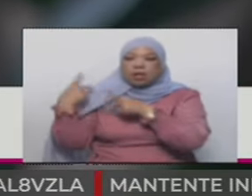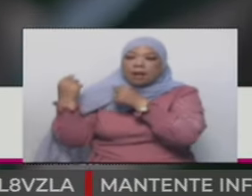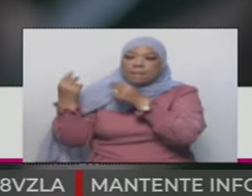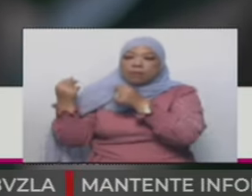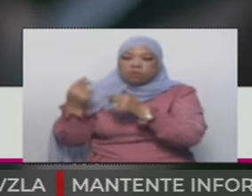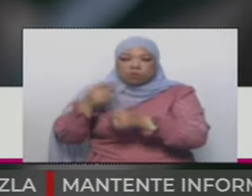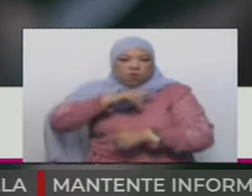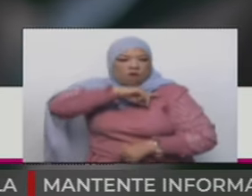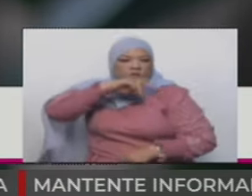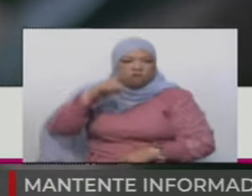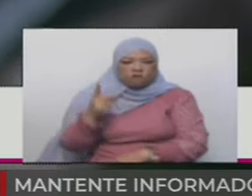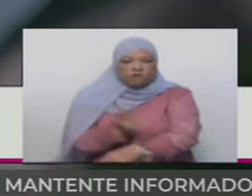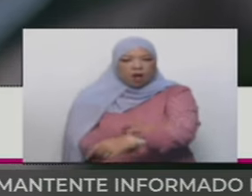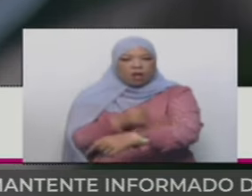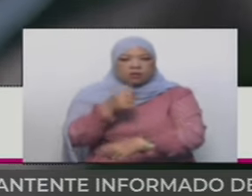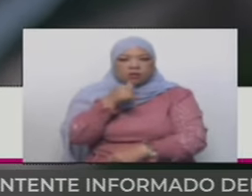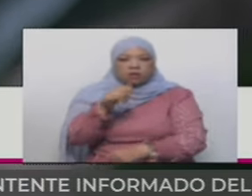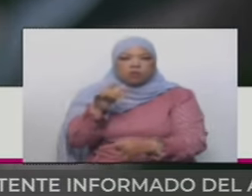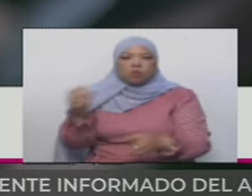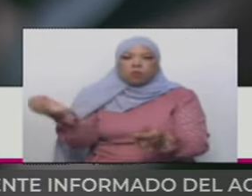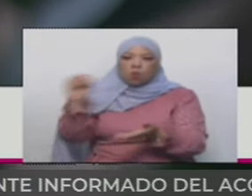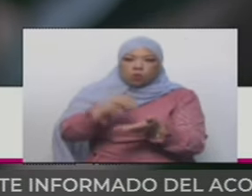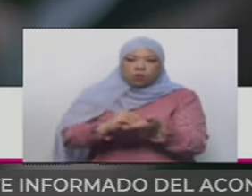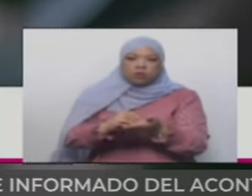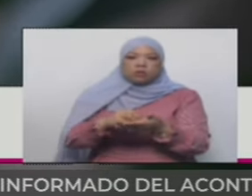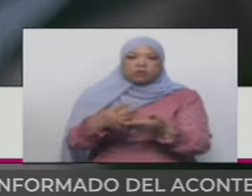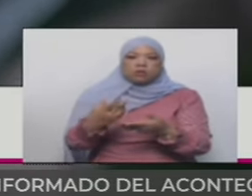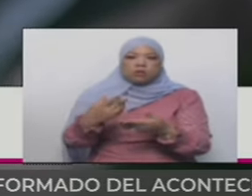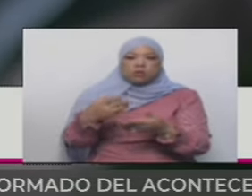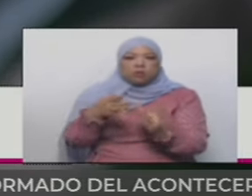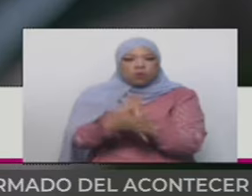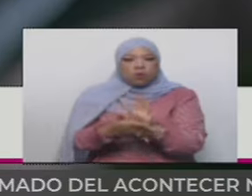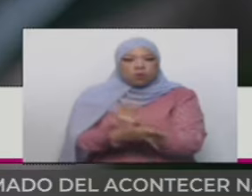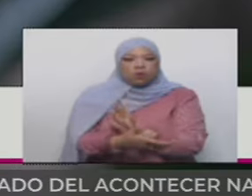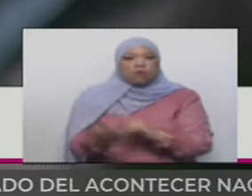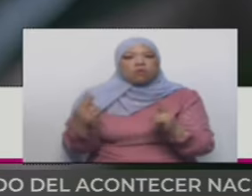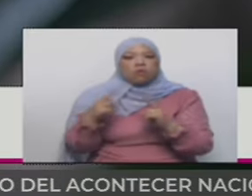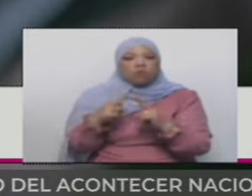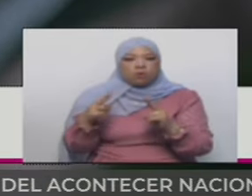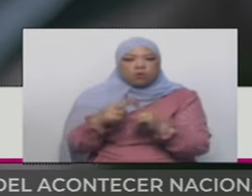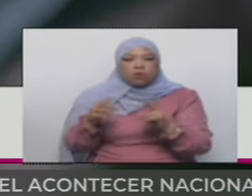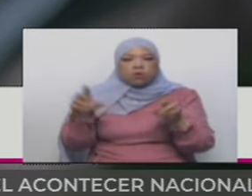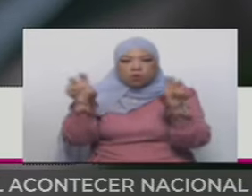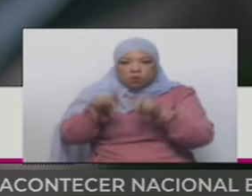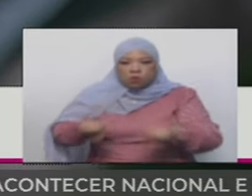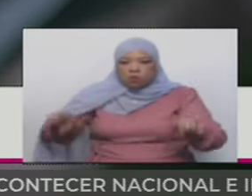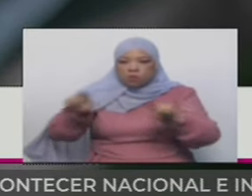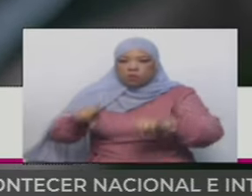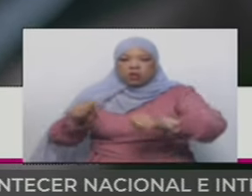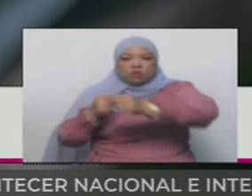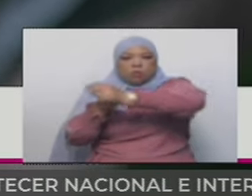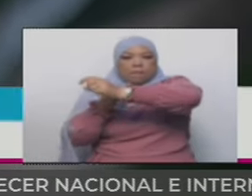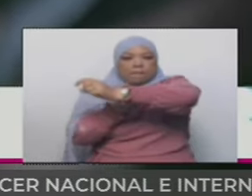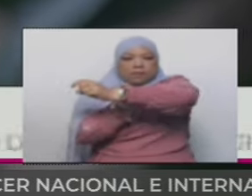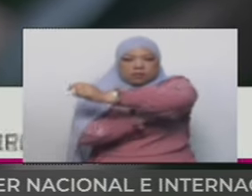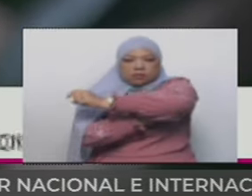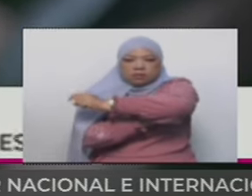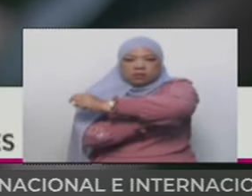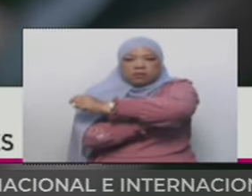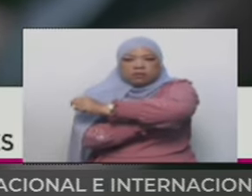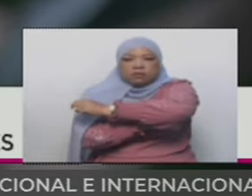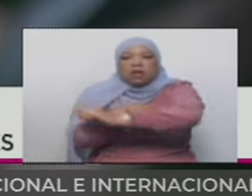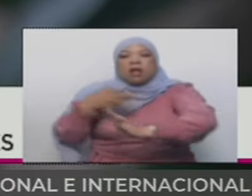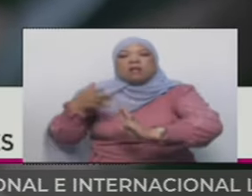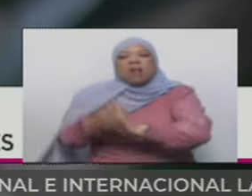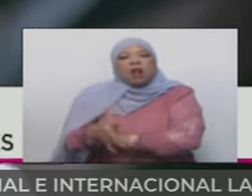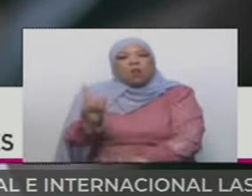fuerza, presidente, de volver a un concepto que se le conoce como la formación de las bases. Porque mucha